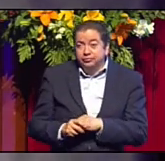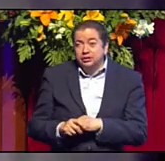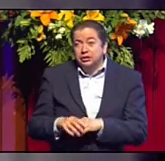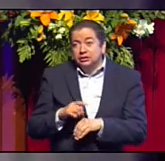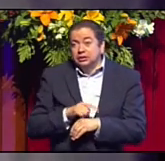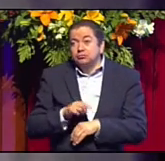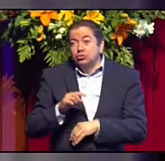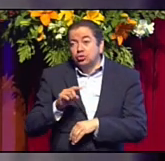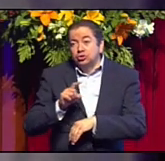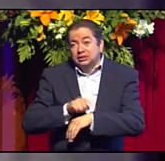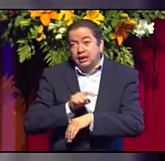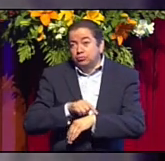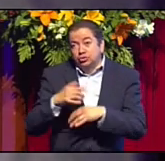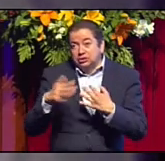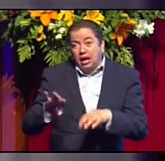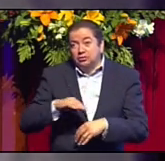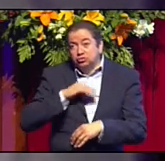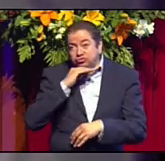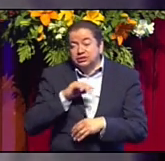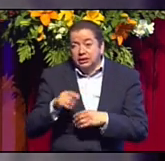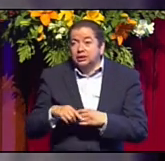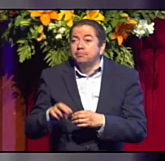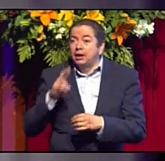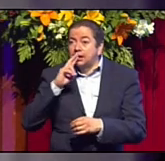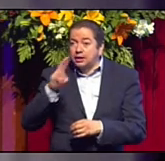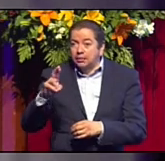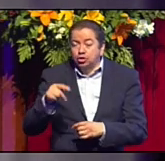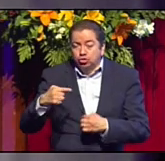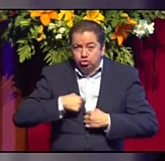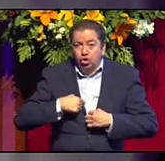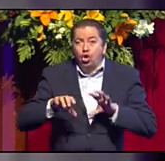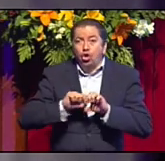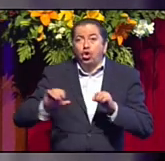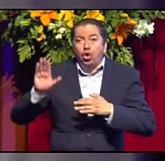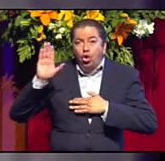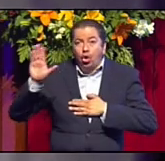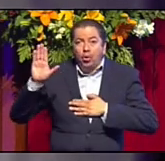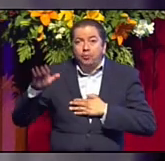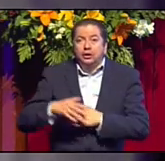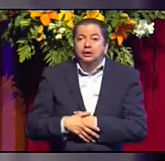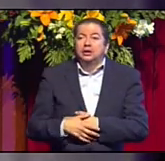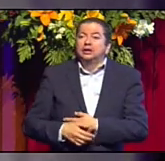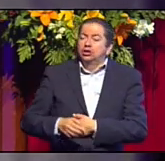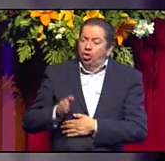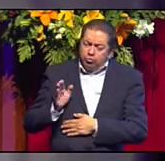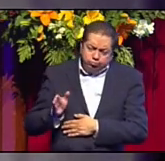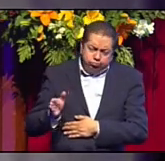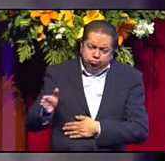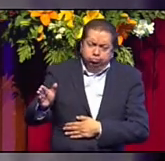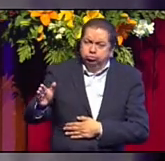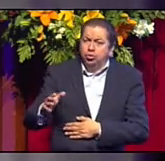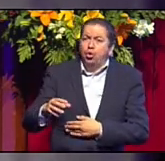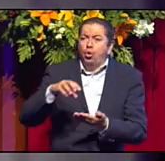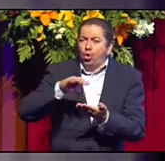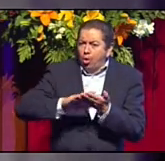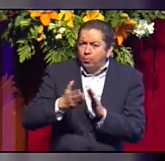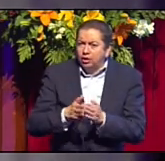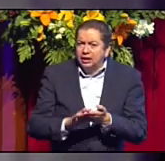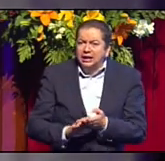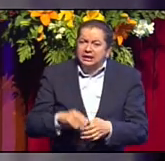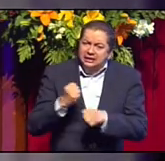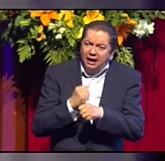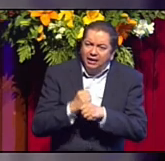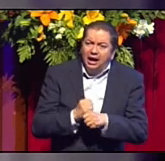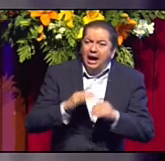para responder a la necesidad que tiene nuestra comuna. Me comprometo a que va a seguir siendo nuestra prioridad trabajar por la casa